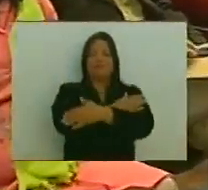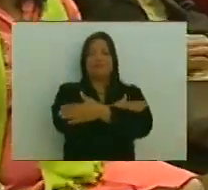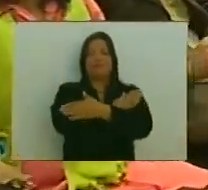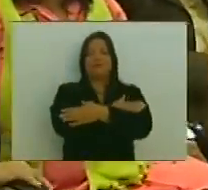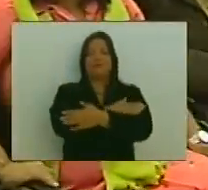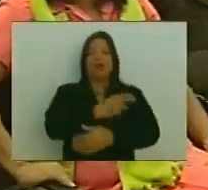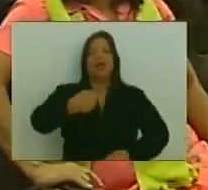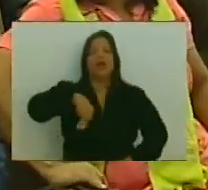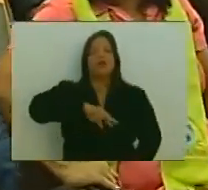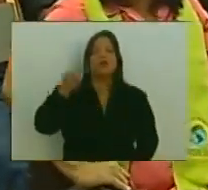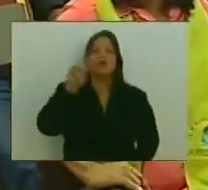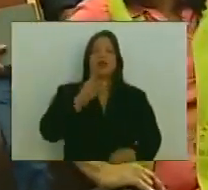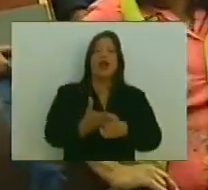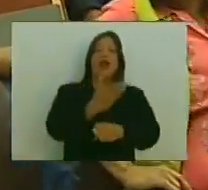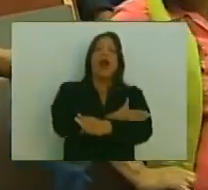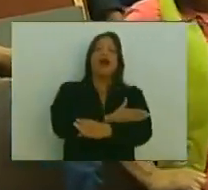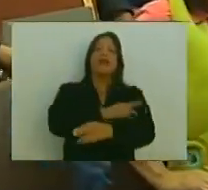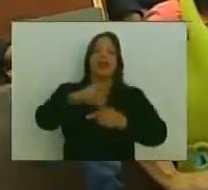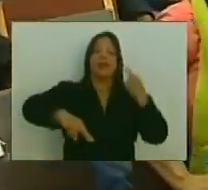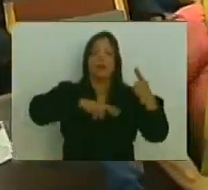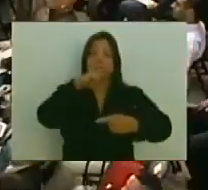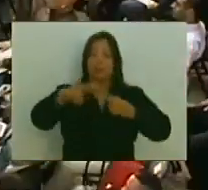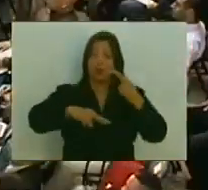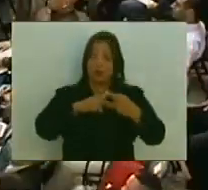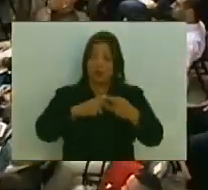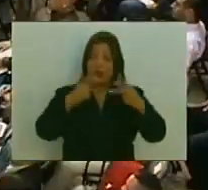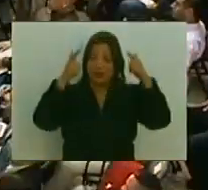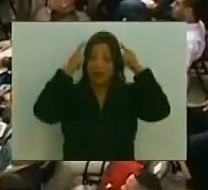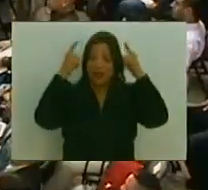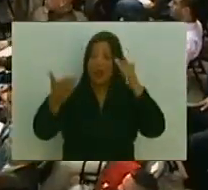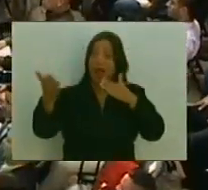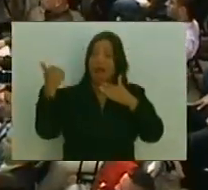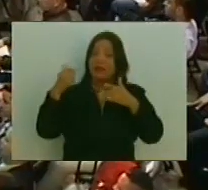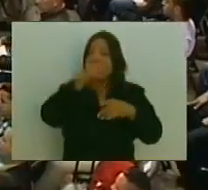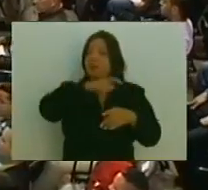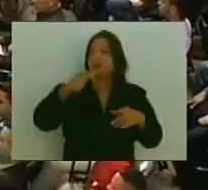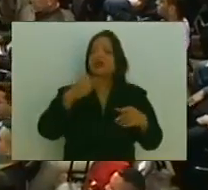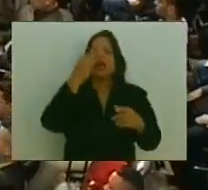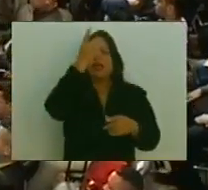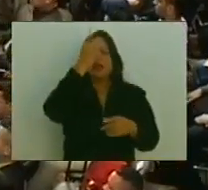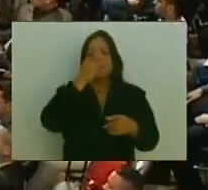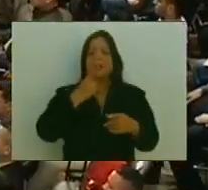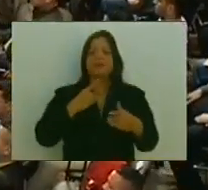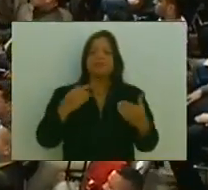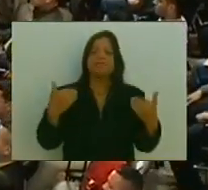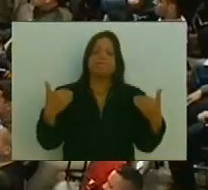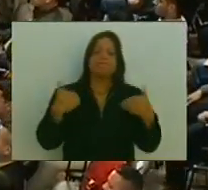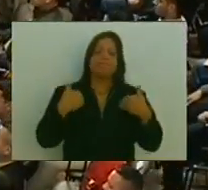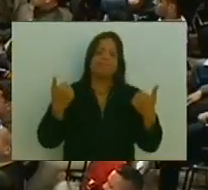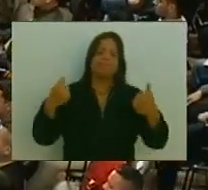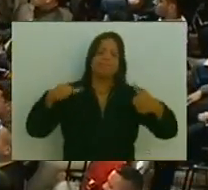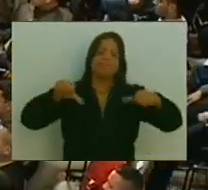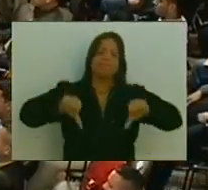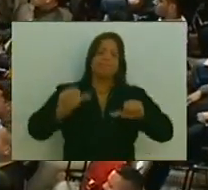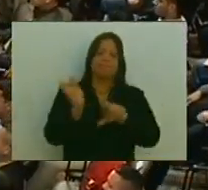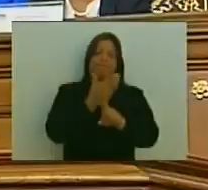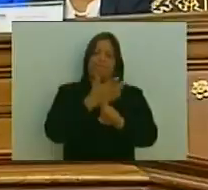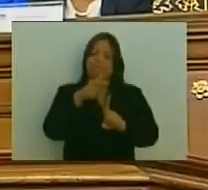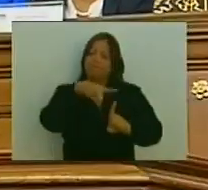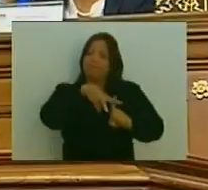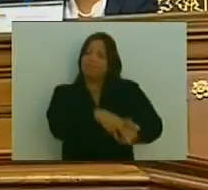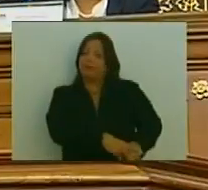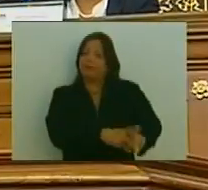país, antes de la llegada de la Revolución Bolivariana, las personas con discapacidad fueron vistas como seres